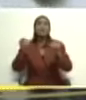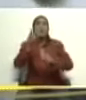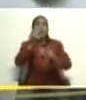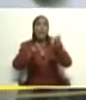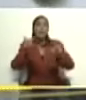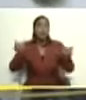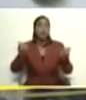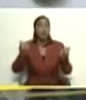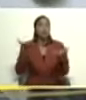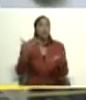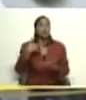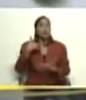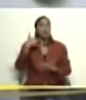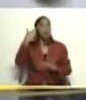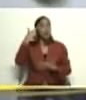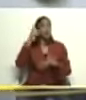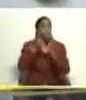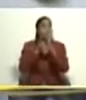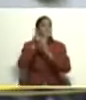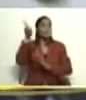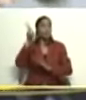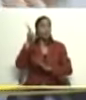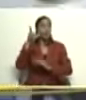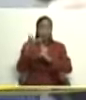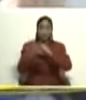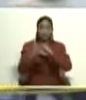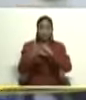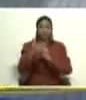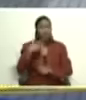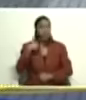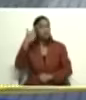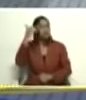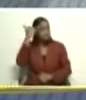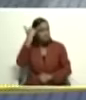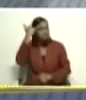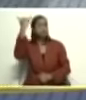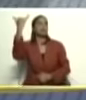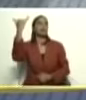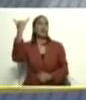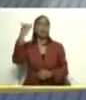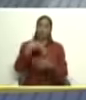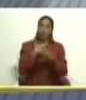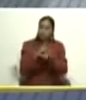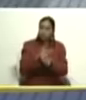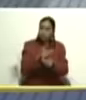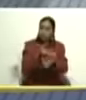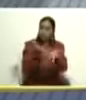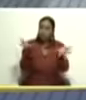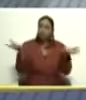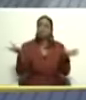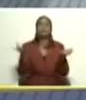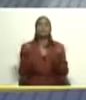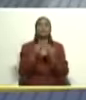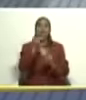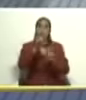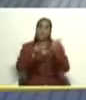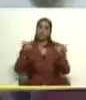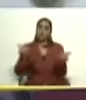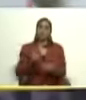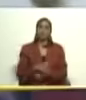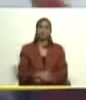tecnológico lo pensemos para generar una tecnología al servicio de la emancipación de los seres